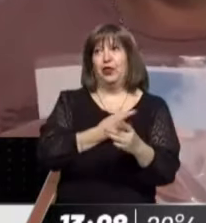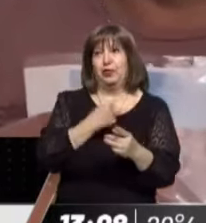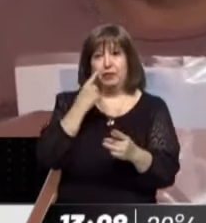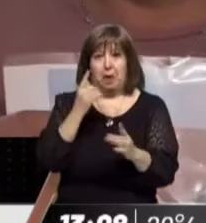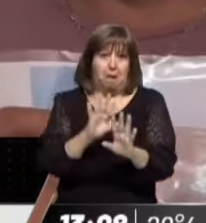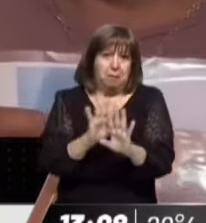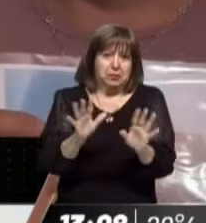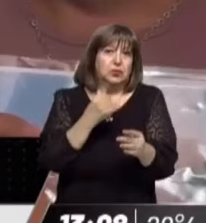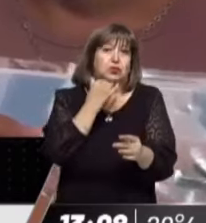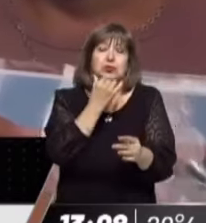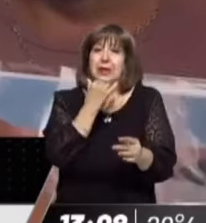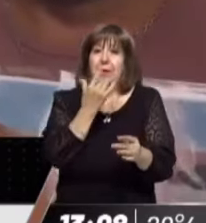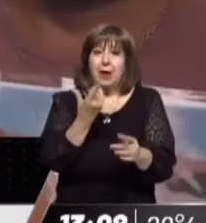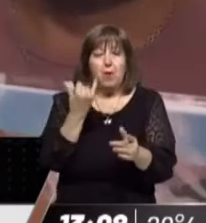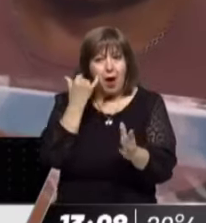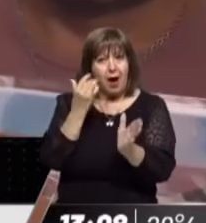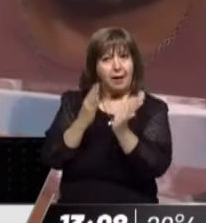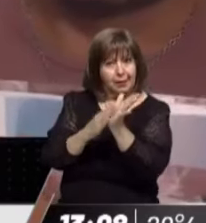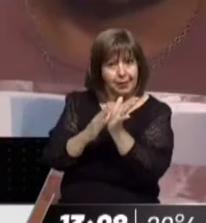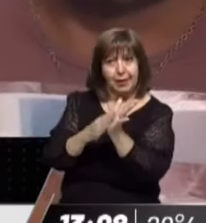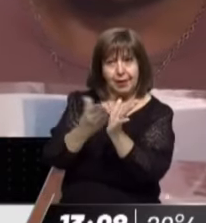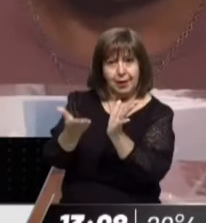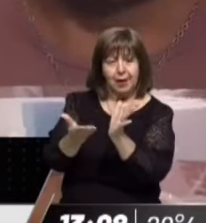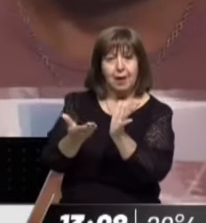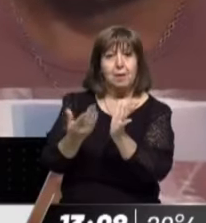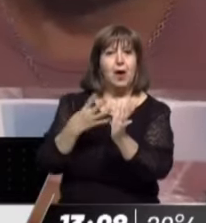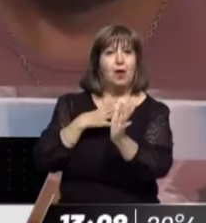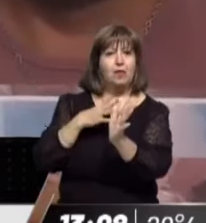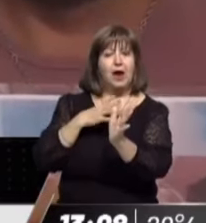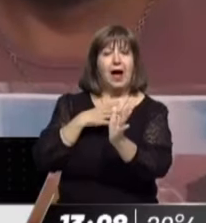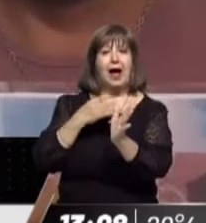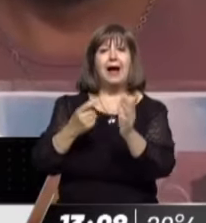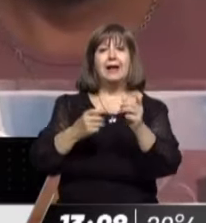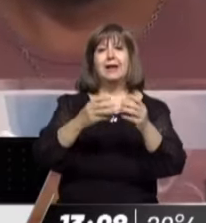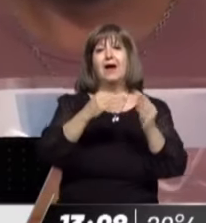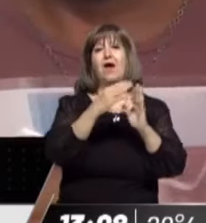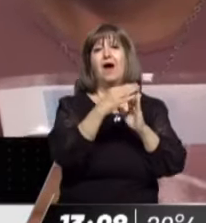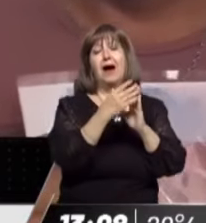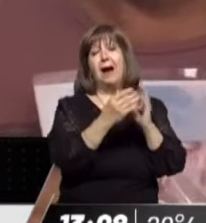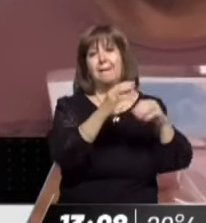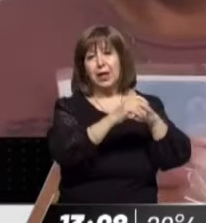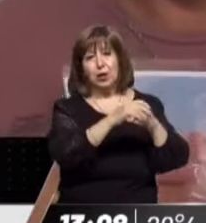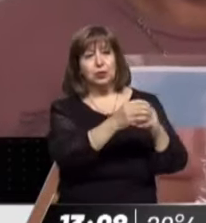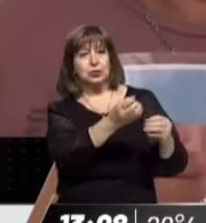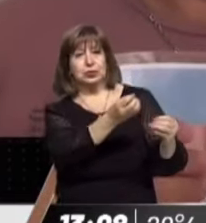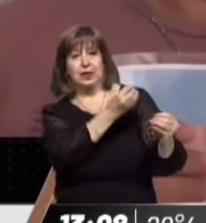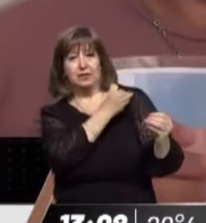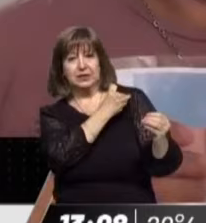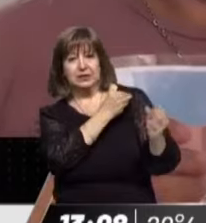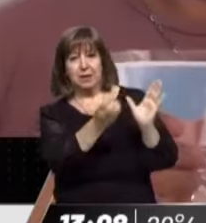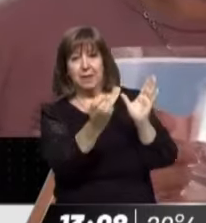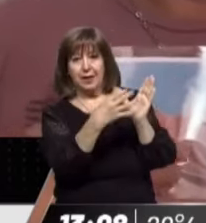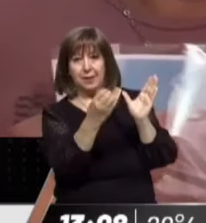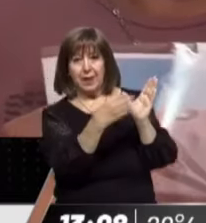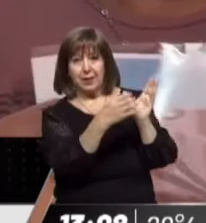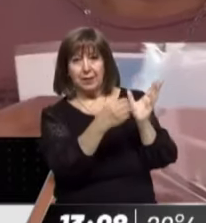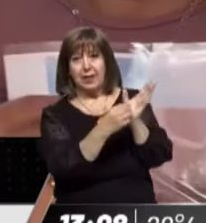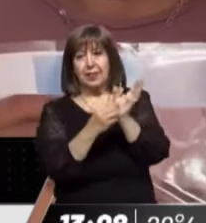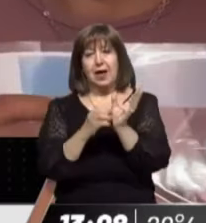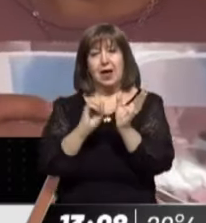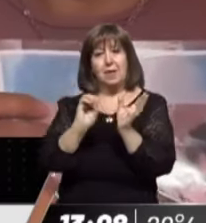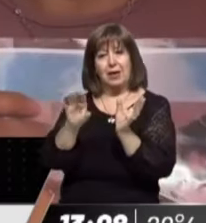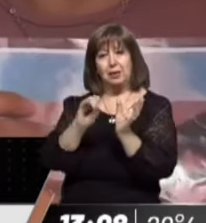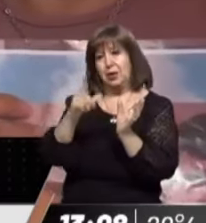está Hay muchísimo material todavía la gente no sigue aportando datos todavía la gente Eh nos siguen